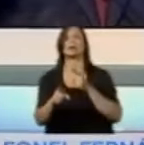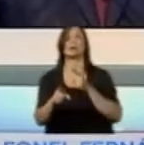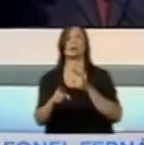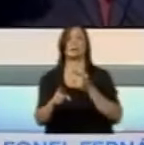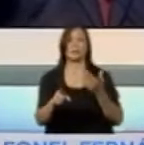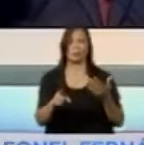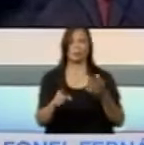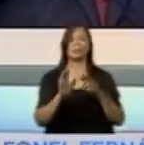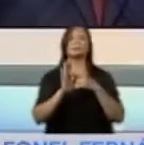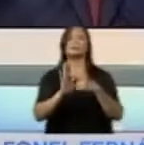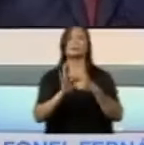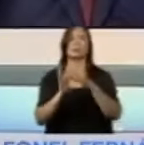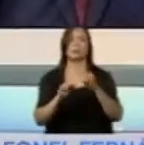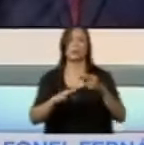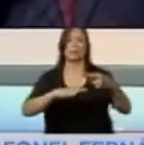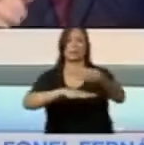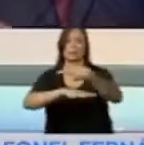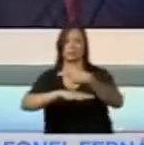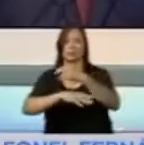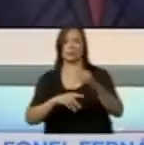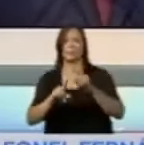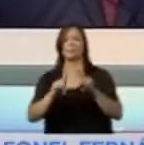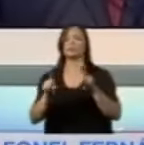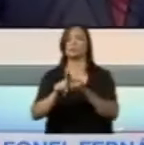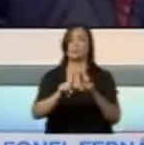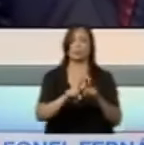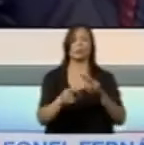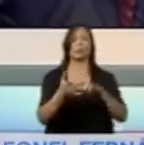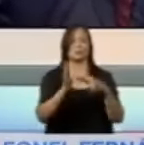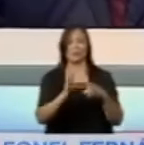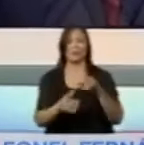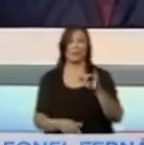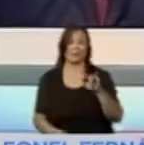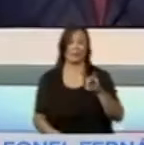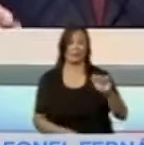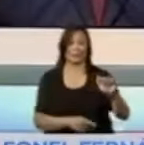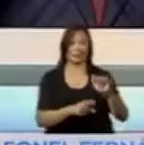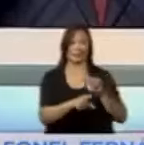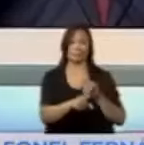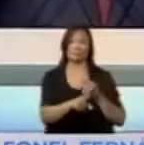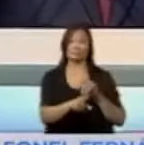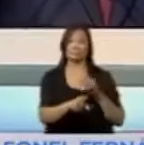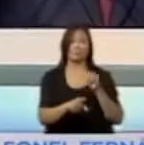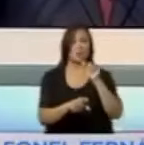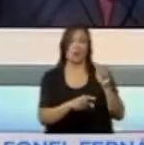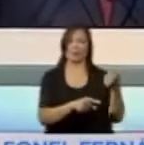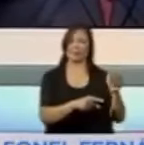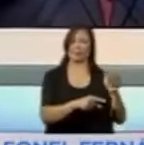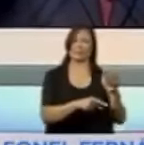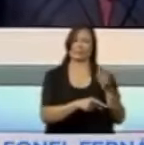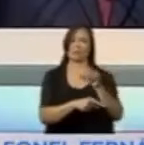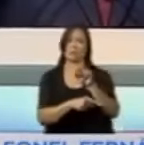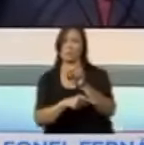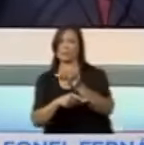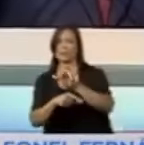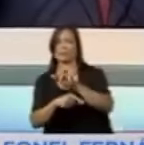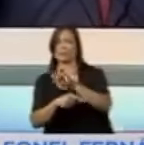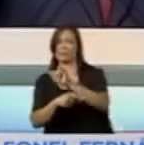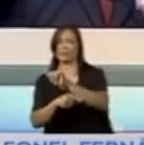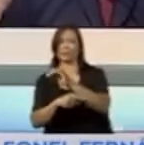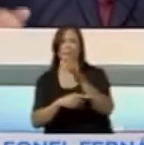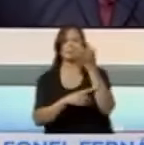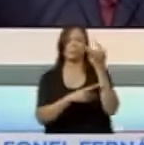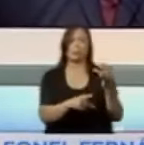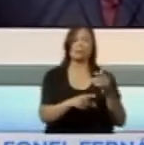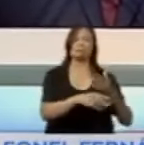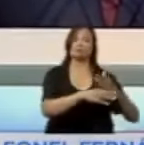de representación regional. Pero sobre todo lo que tiene que ver con el ITLA, no es tener 10 ITLA o 20 ITLAs. ¿Por